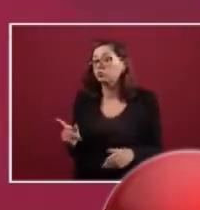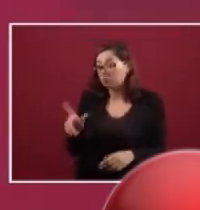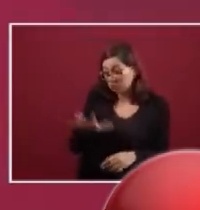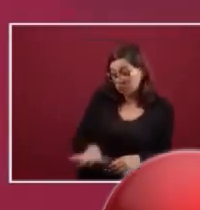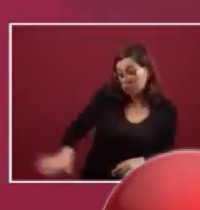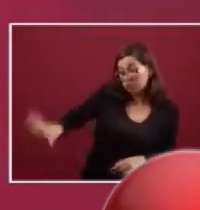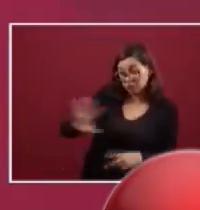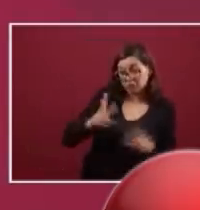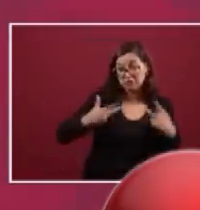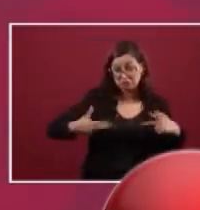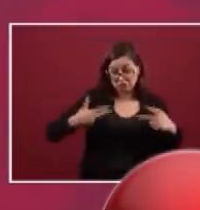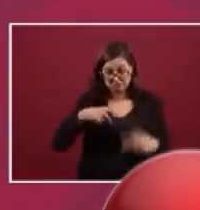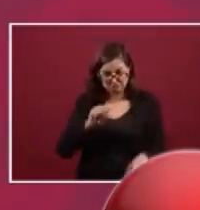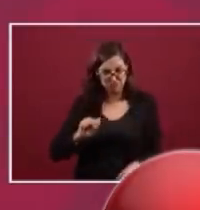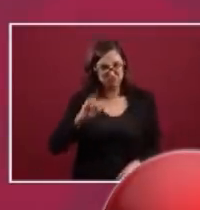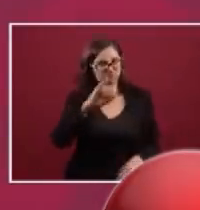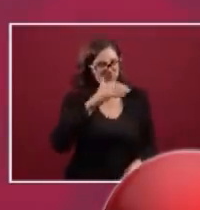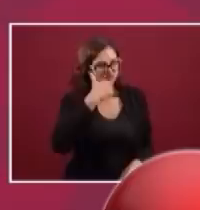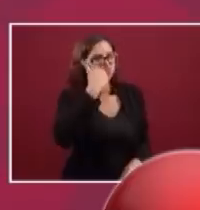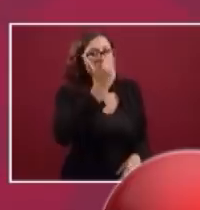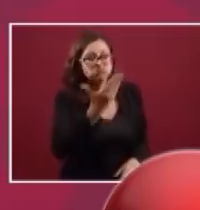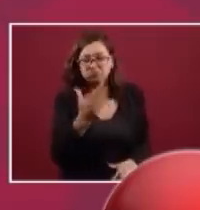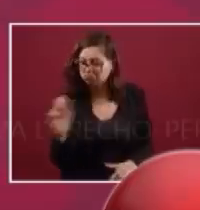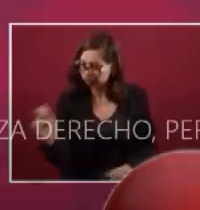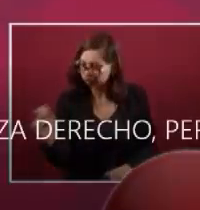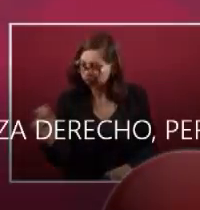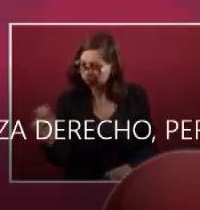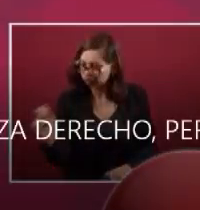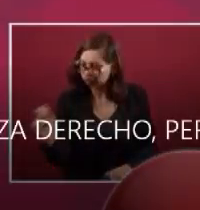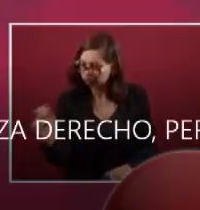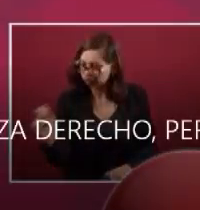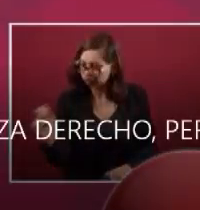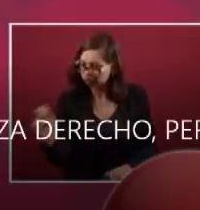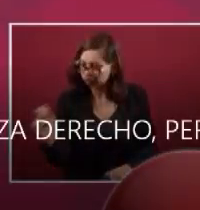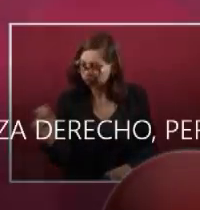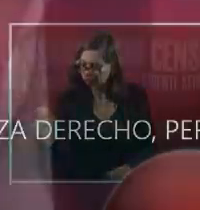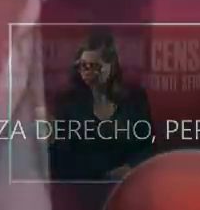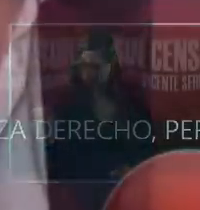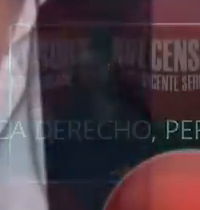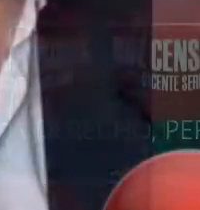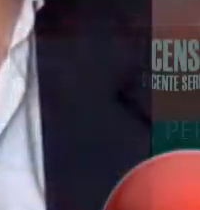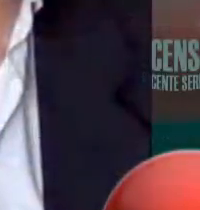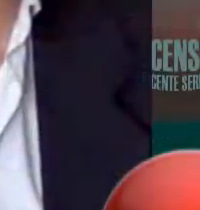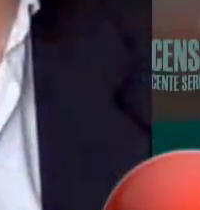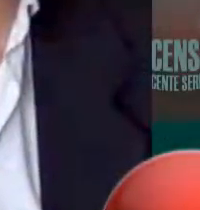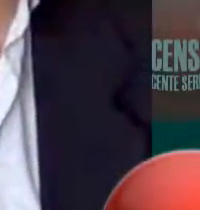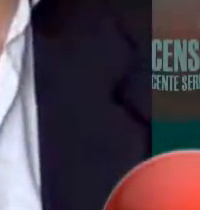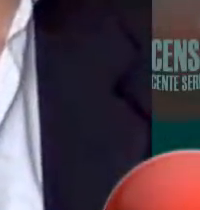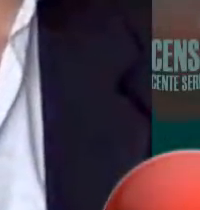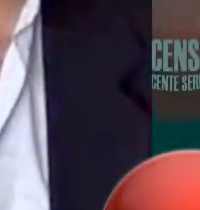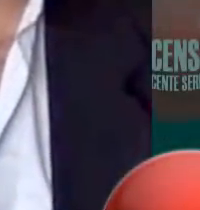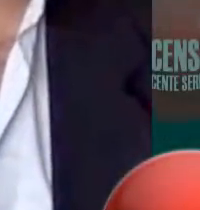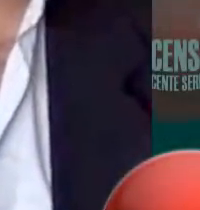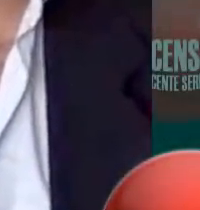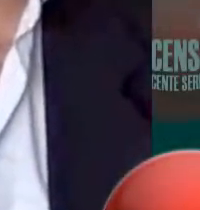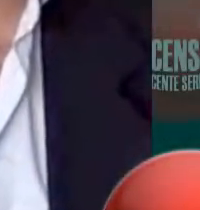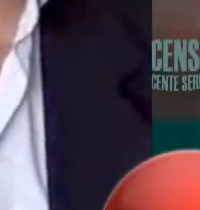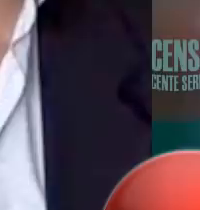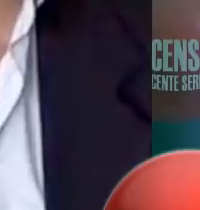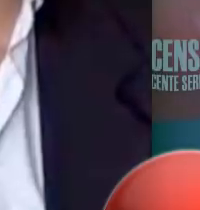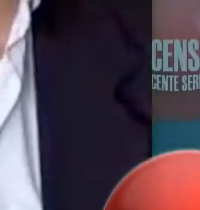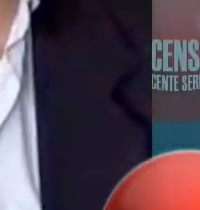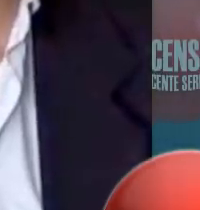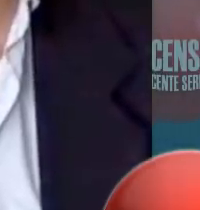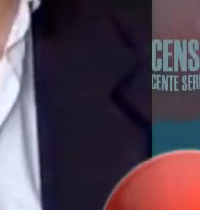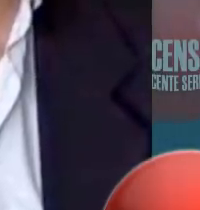soliciten los ciudadanos. A ver, estas son las declaraciones del presidente Andrés Manuel López Obrador, y aquí es donde se pone interesante